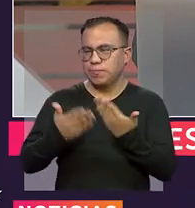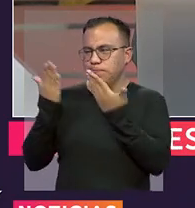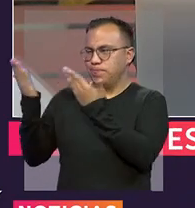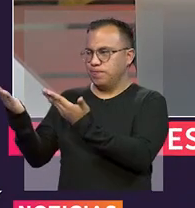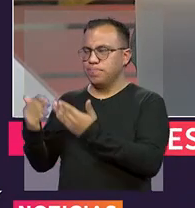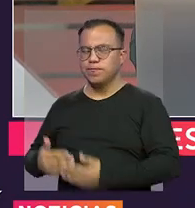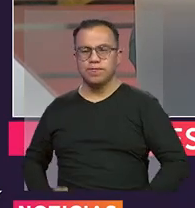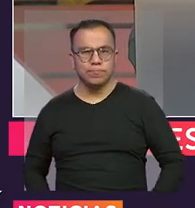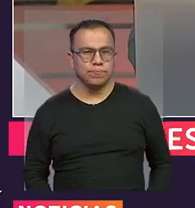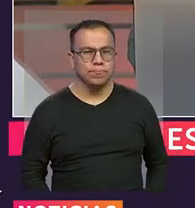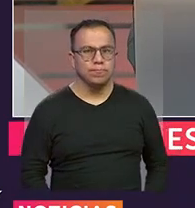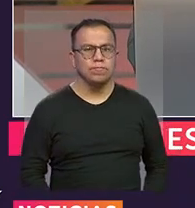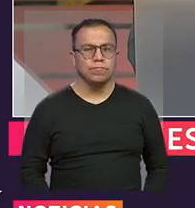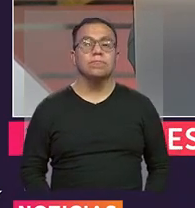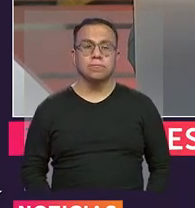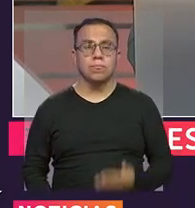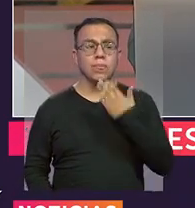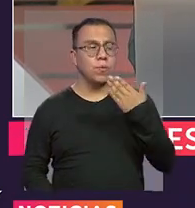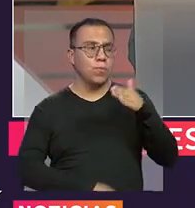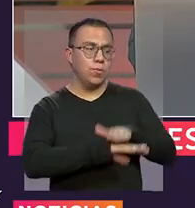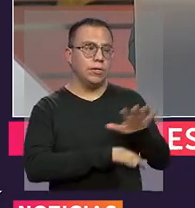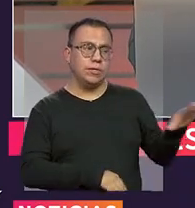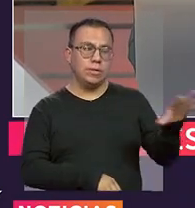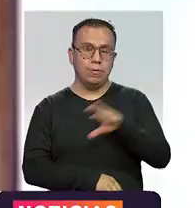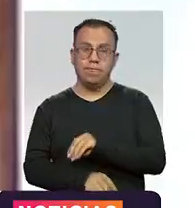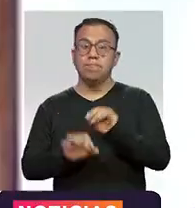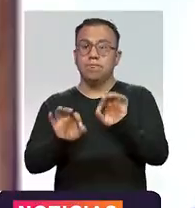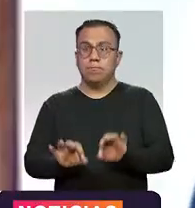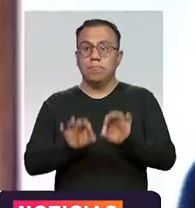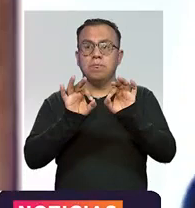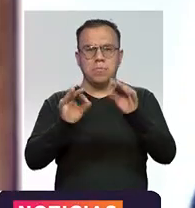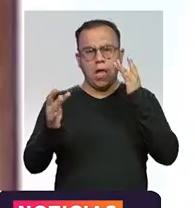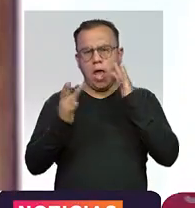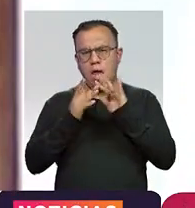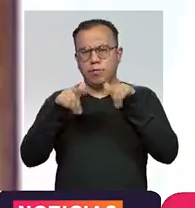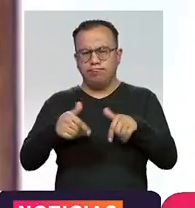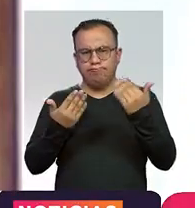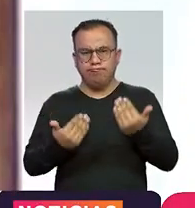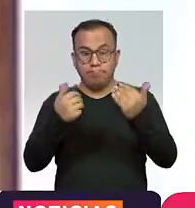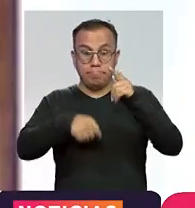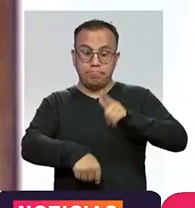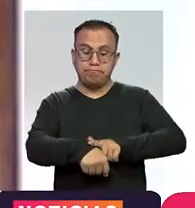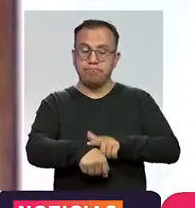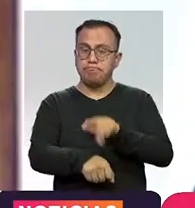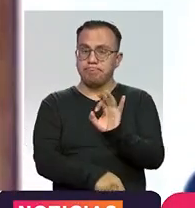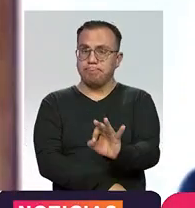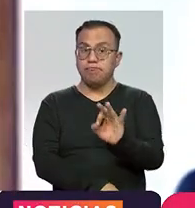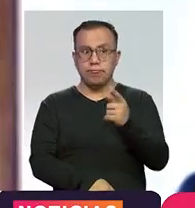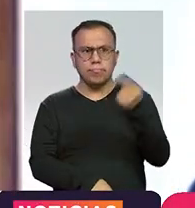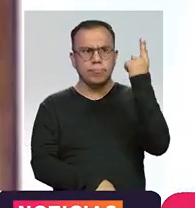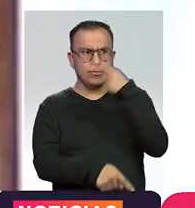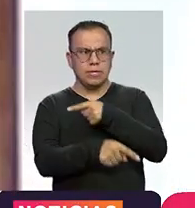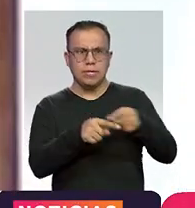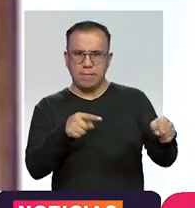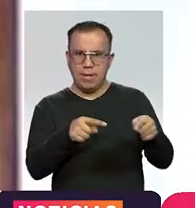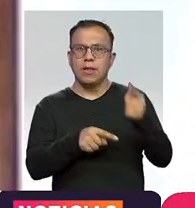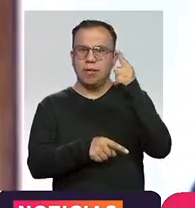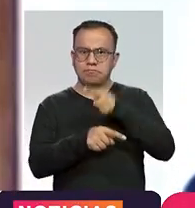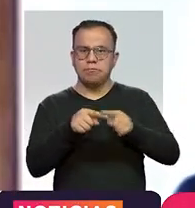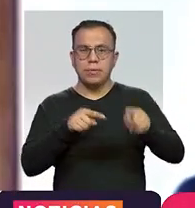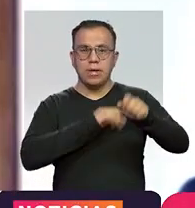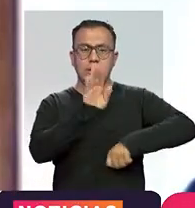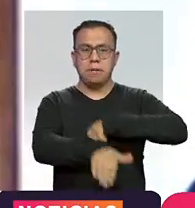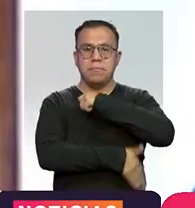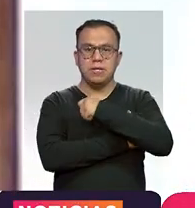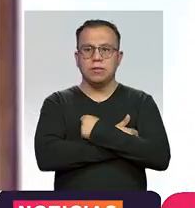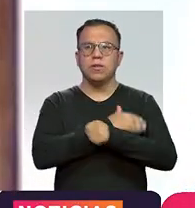Adelante. Muy buenas tardes para todos. Sí, es absolutamente conveniente. Ya este es el momento. La semana pasada el